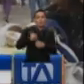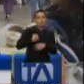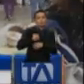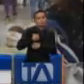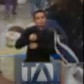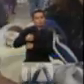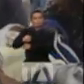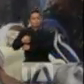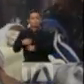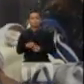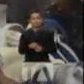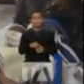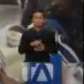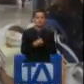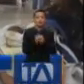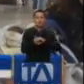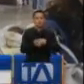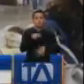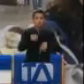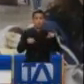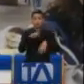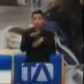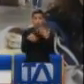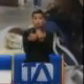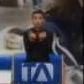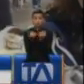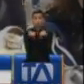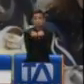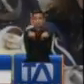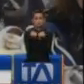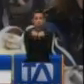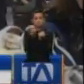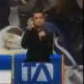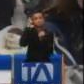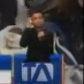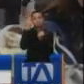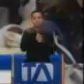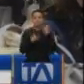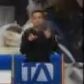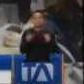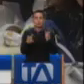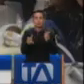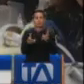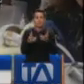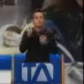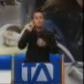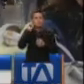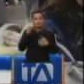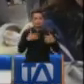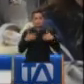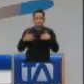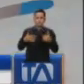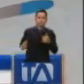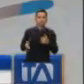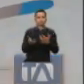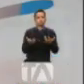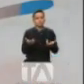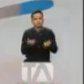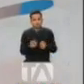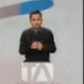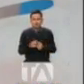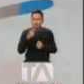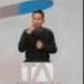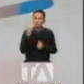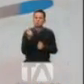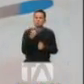bolso. Aprovechándose de la situación de que todos están apretados para aprovecharse de rozar a las personas, a las mujeres y acosarlas de esa forma. ¿Pero qué dicen